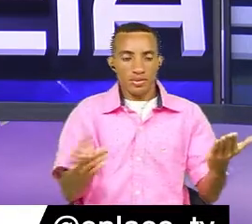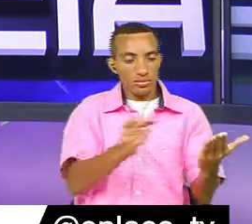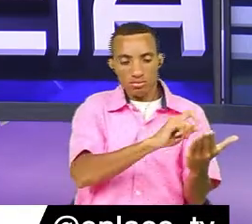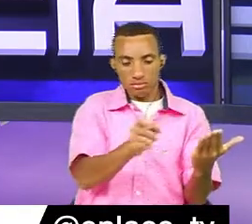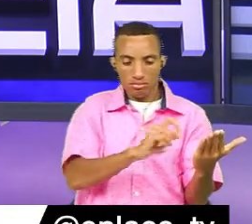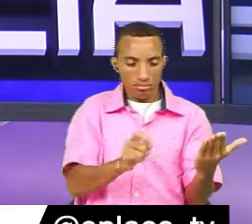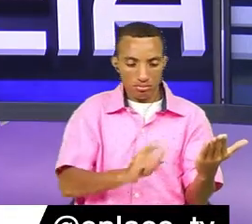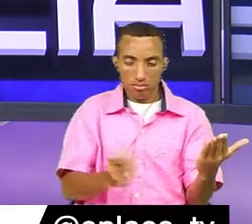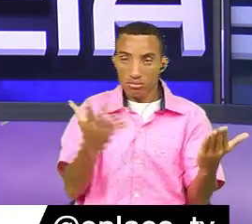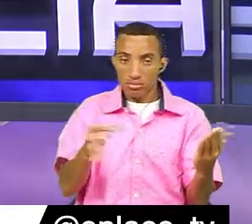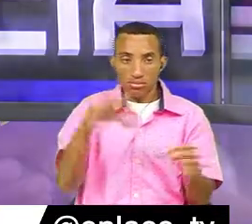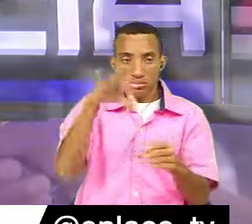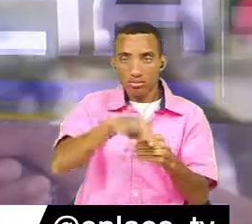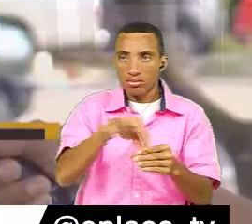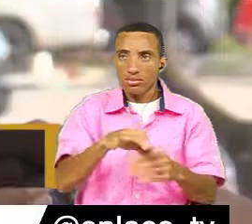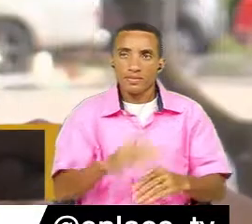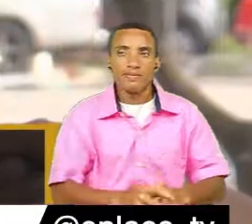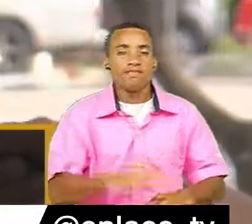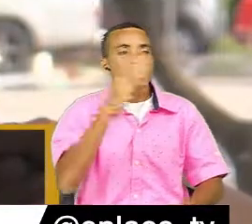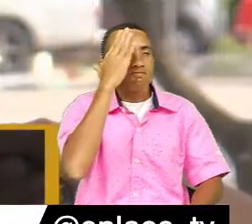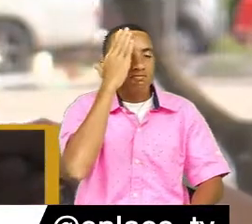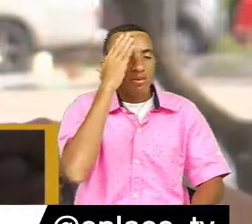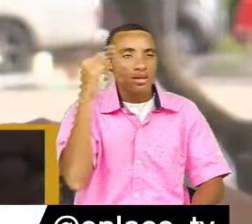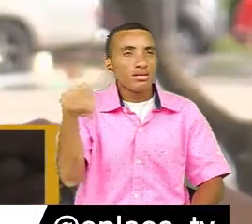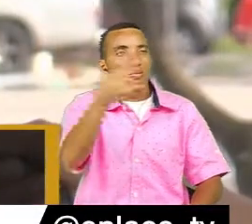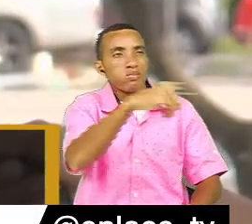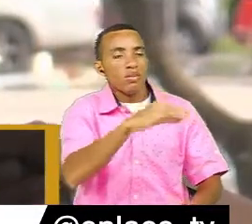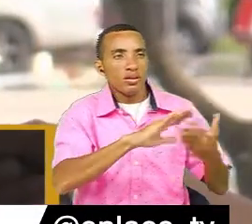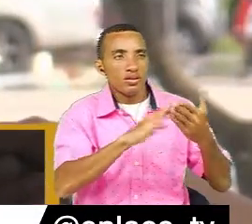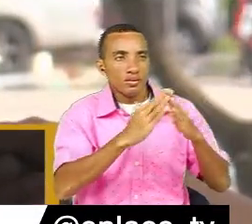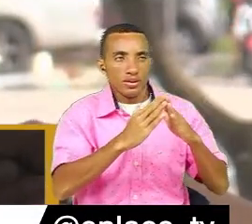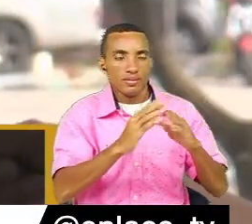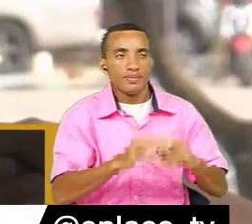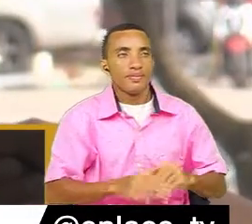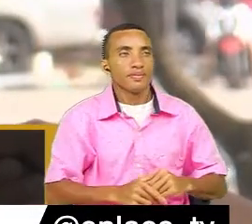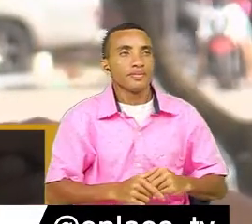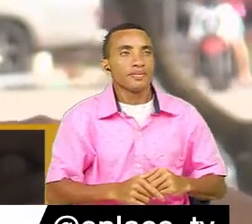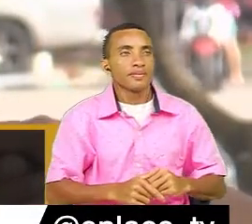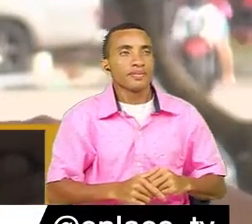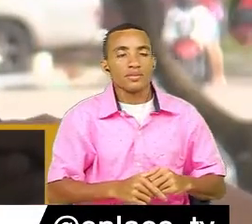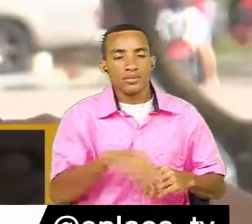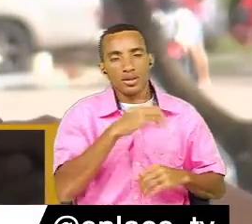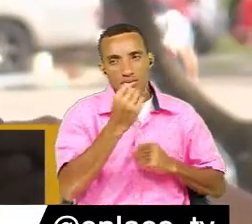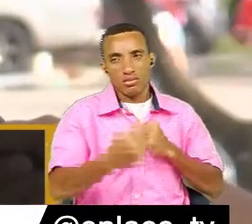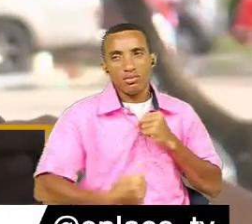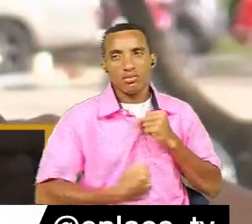mismos. Queremos que la comunidad nos apoye